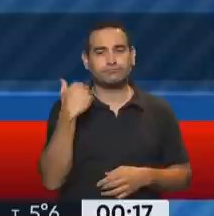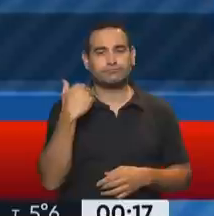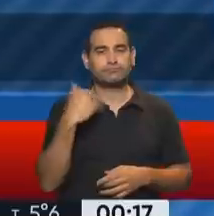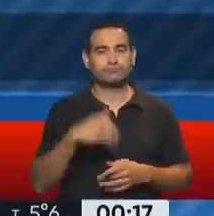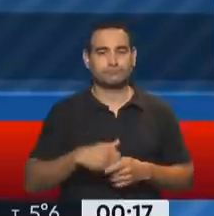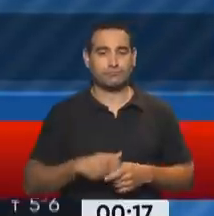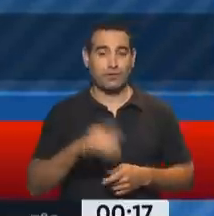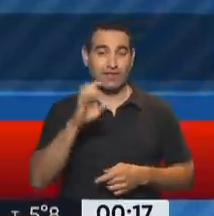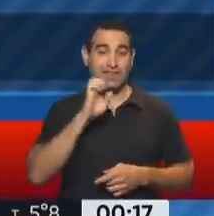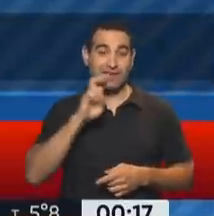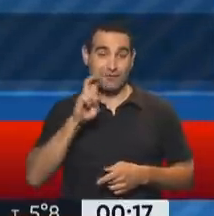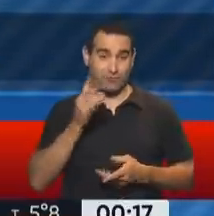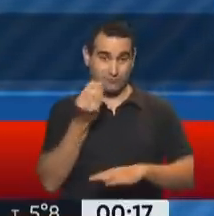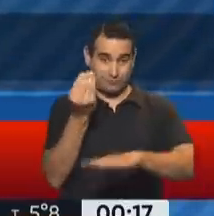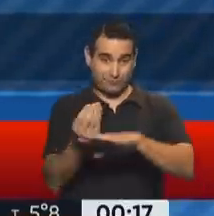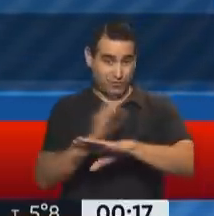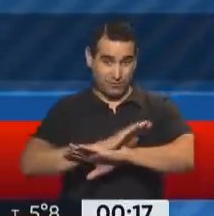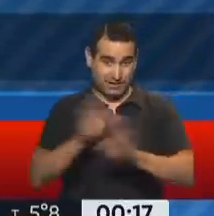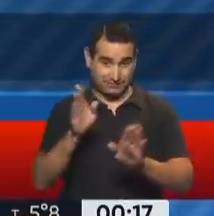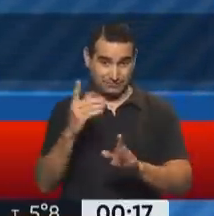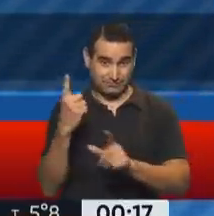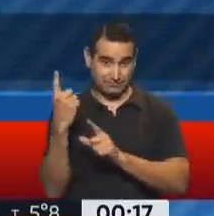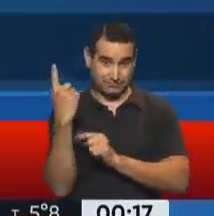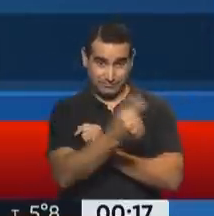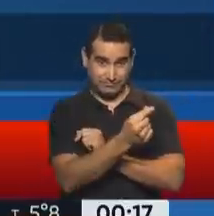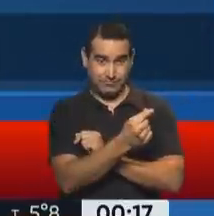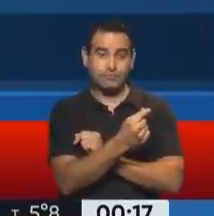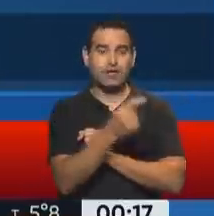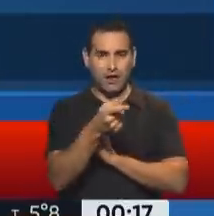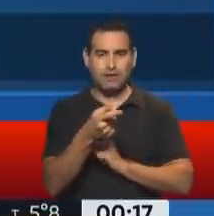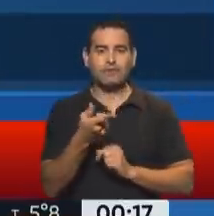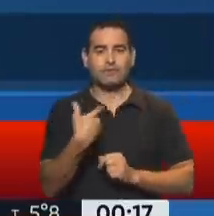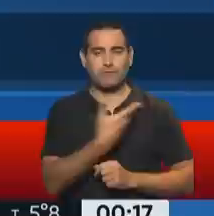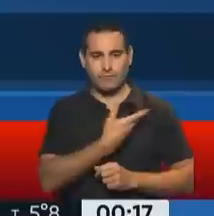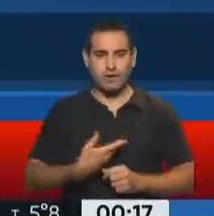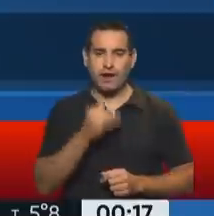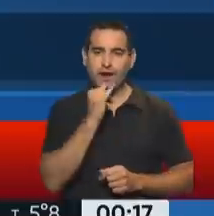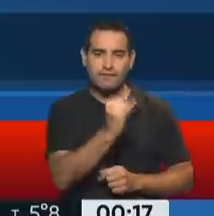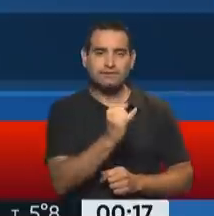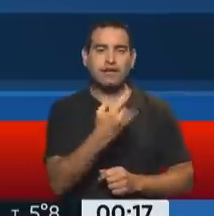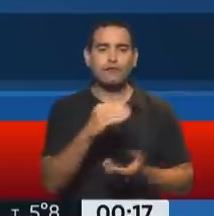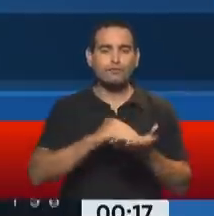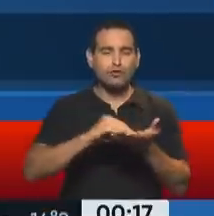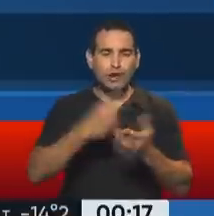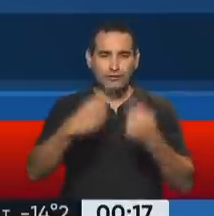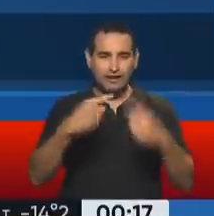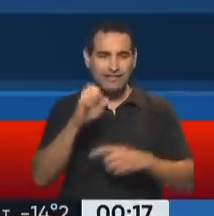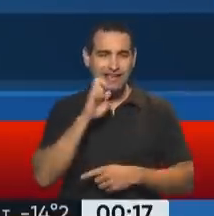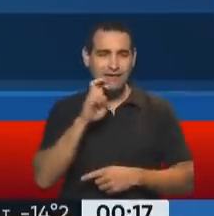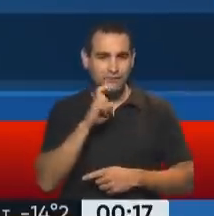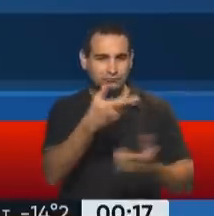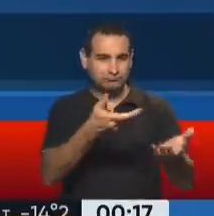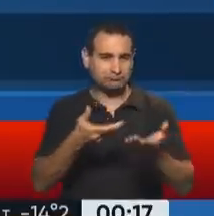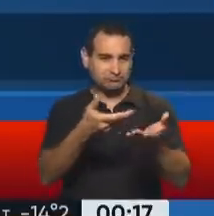a la salida de Evo Morales de Bolivia instrucciones de recibir a distintos funcionarios del gobierno de Evo Morales